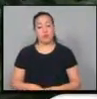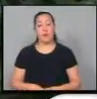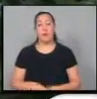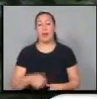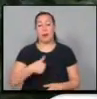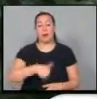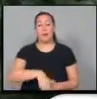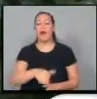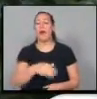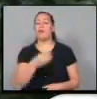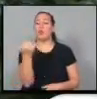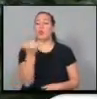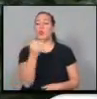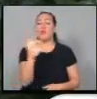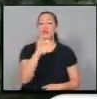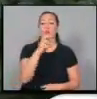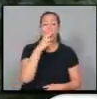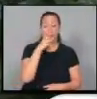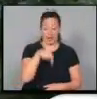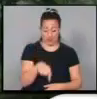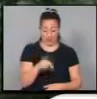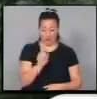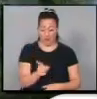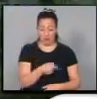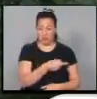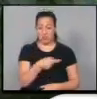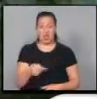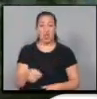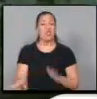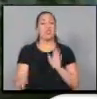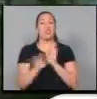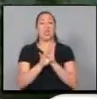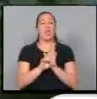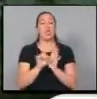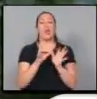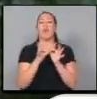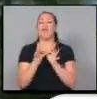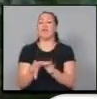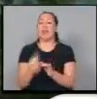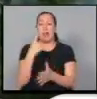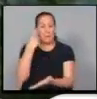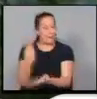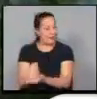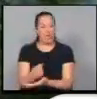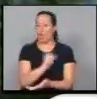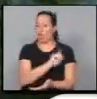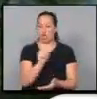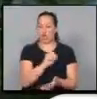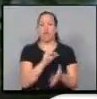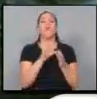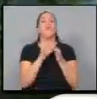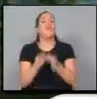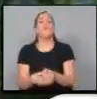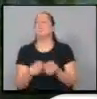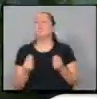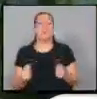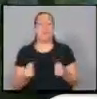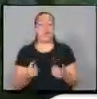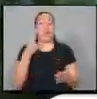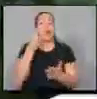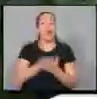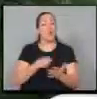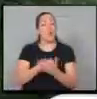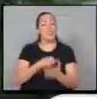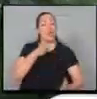el jueves o el viernes de esta misma semana, es un decreto que no está vinculado con la inmigración, está vinculado con la lucha contra